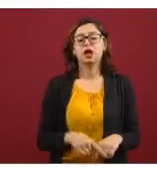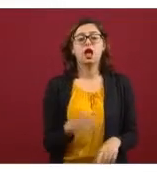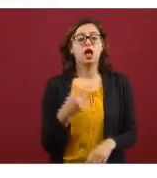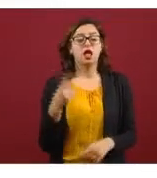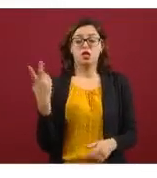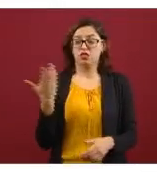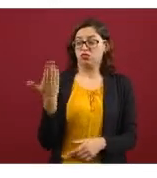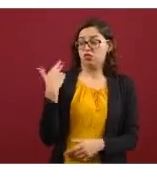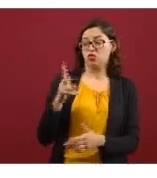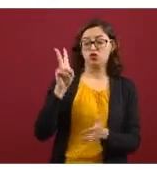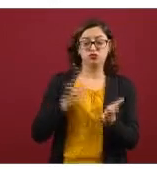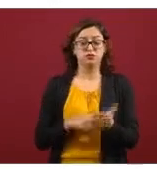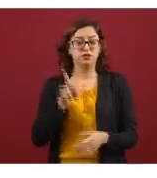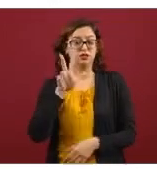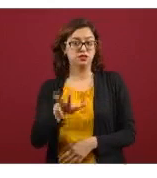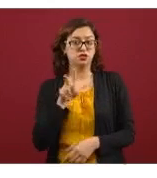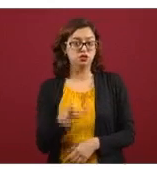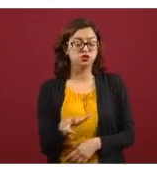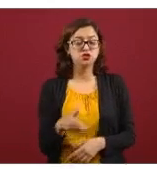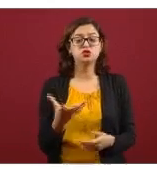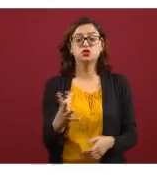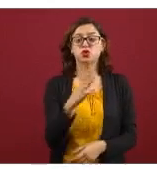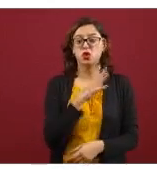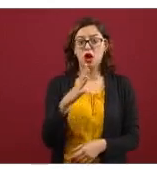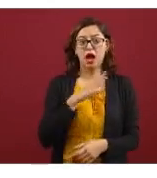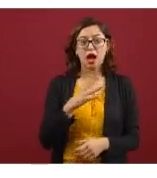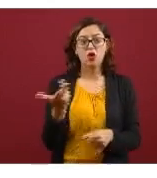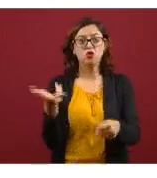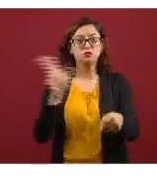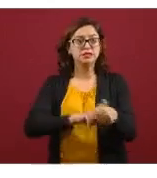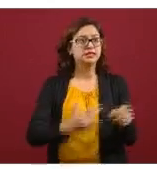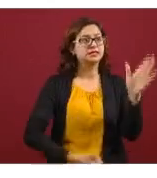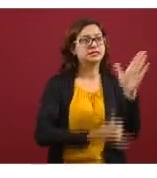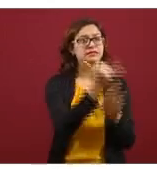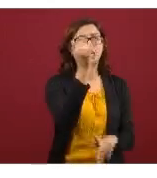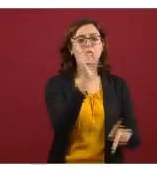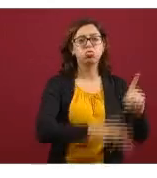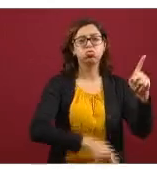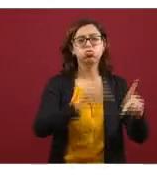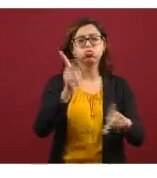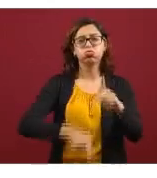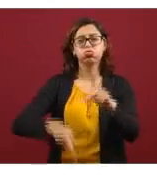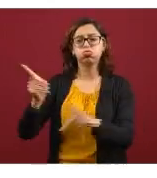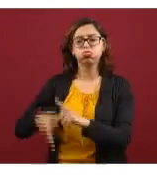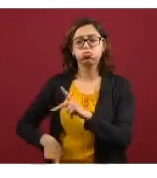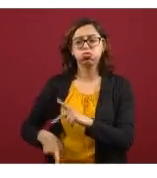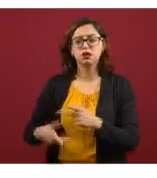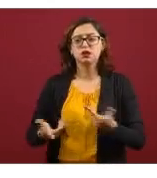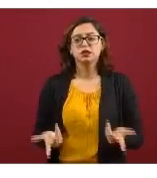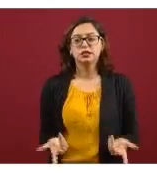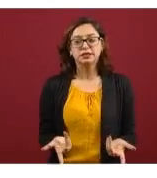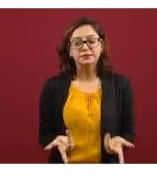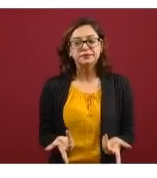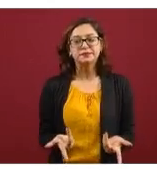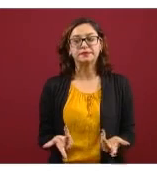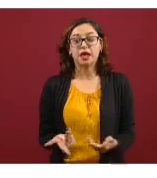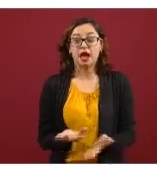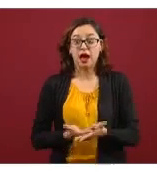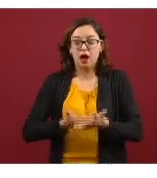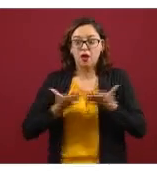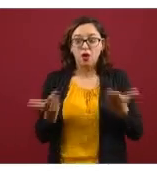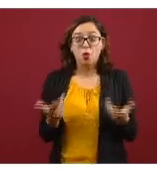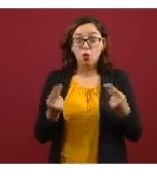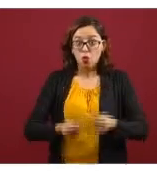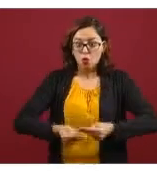recibimos 317 obras inconclusas. Dada la necesidad que tiene el país,